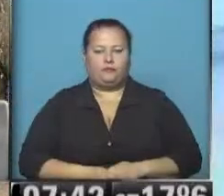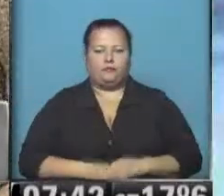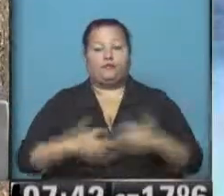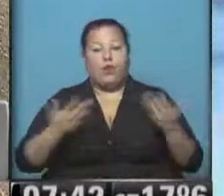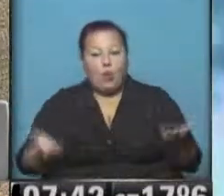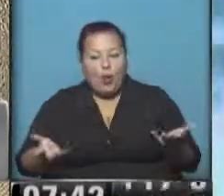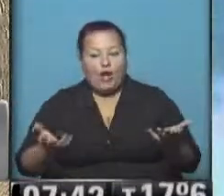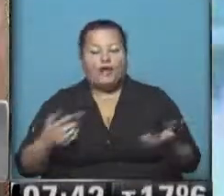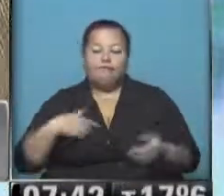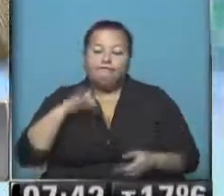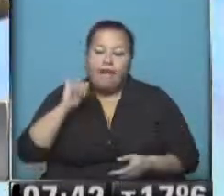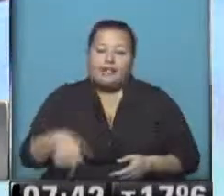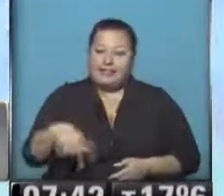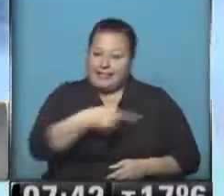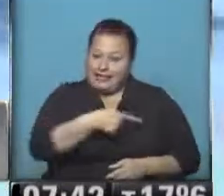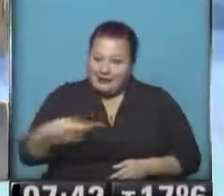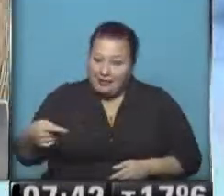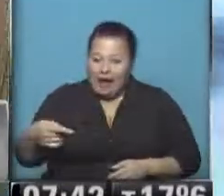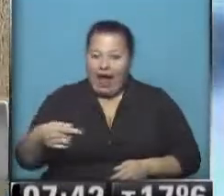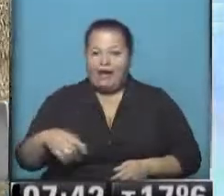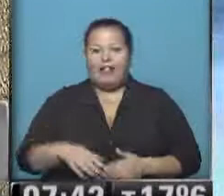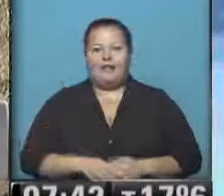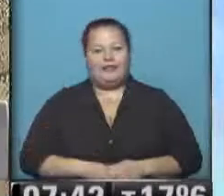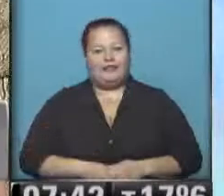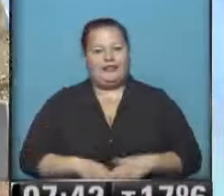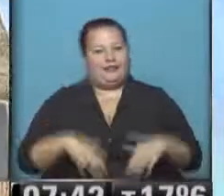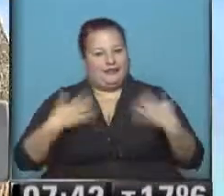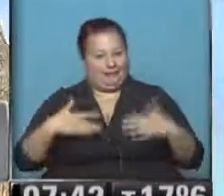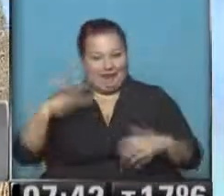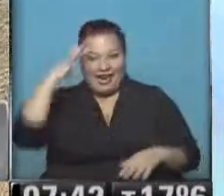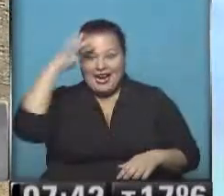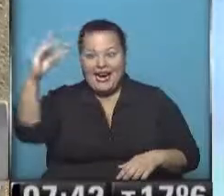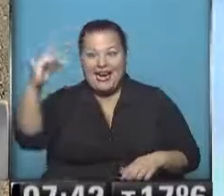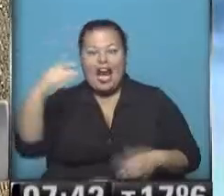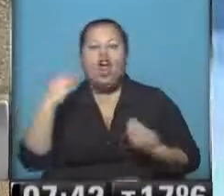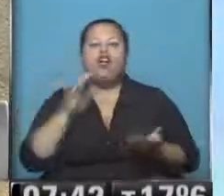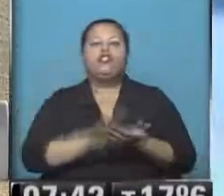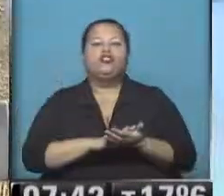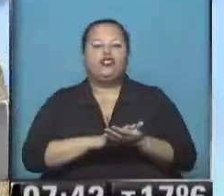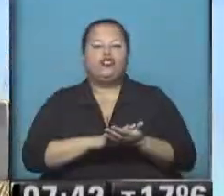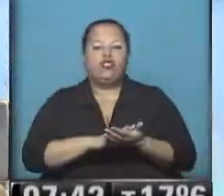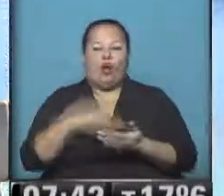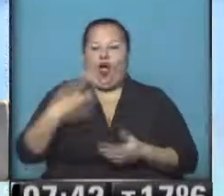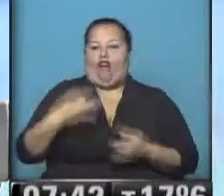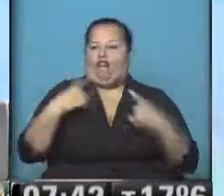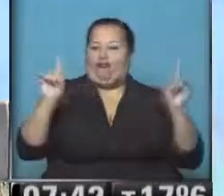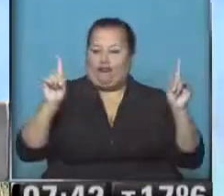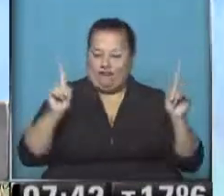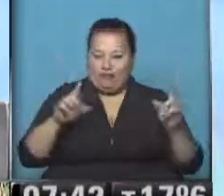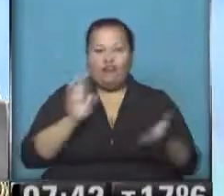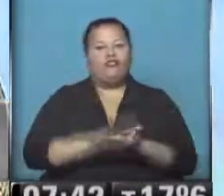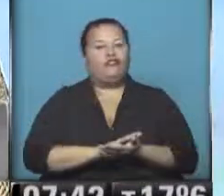Bueno, pero debo reconocer que esta semana hemos batido récords en materia de originalidad,